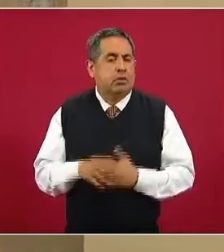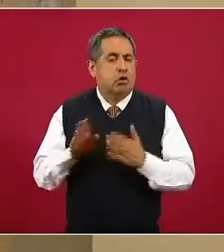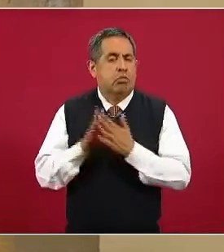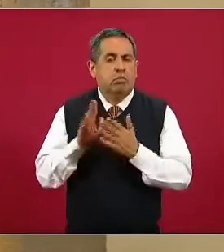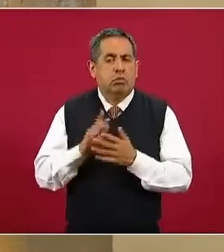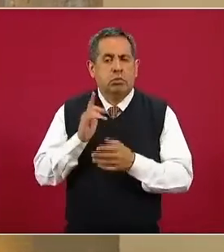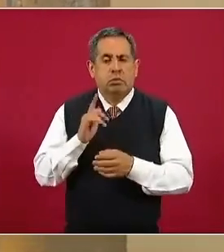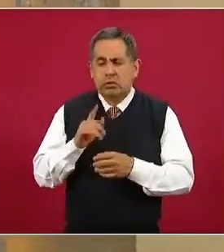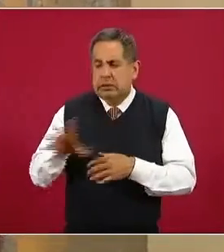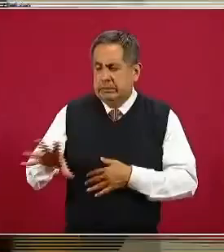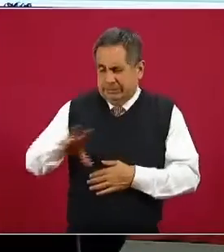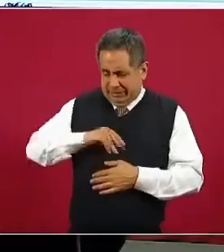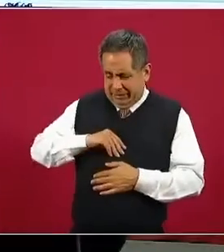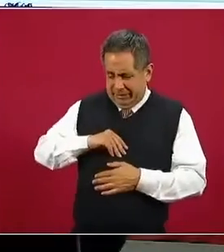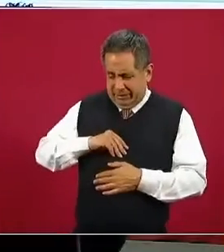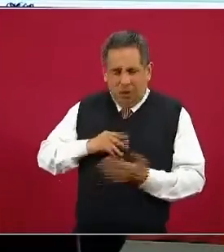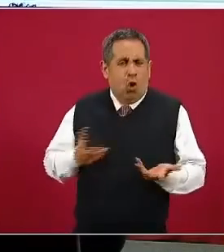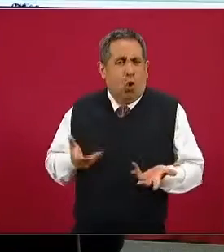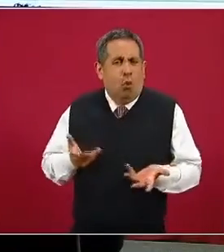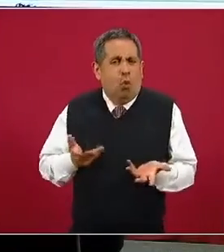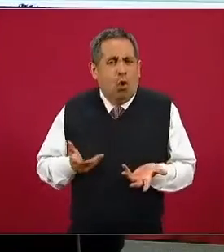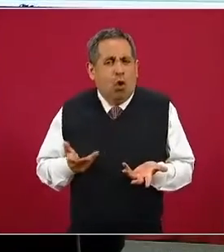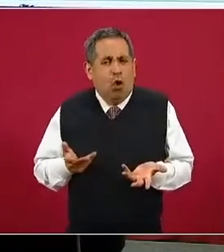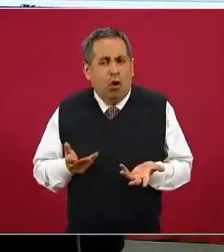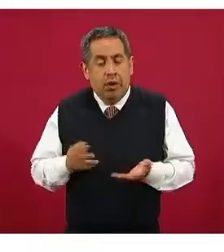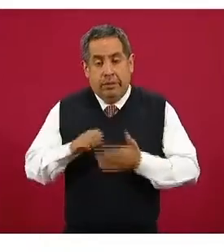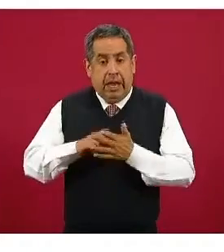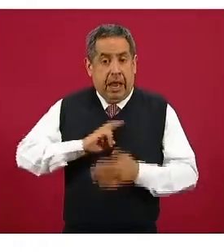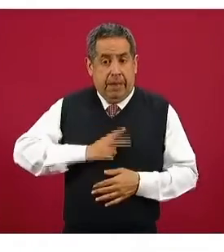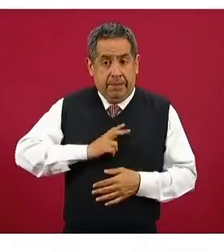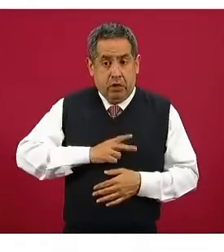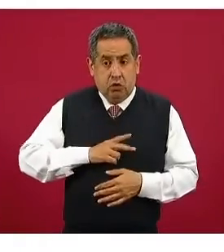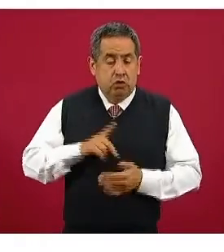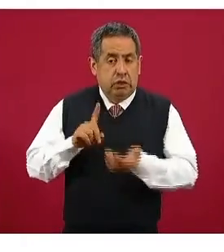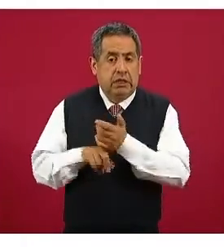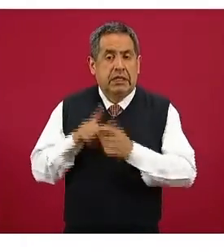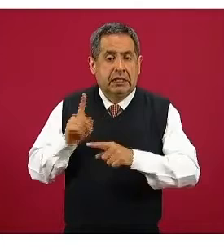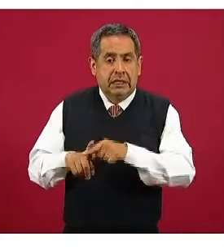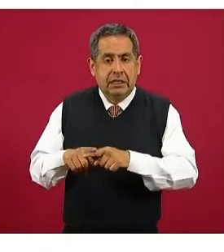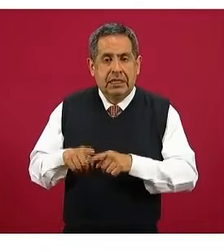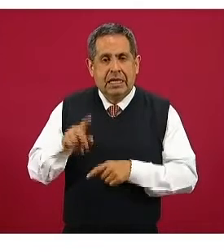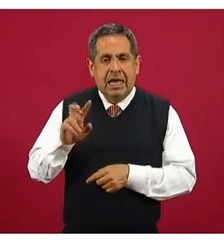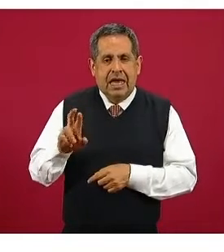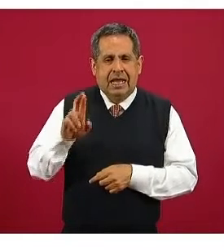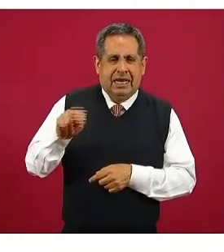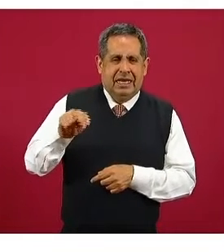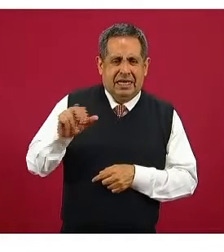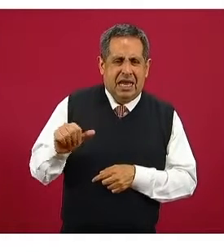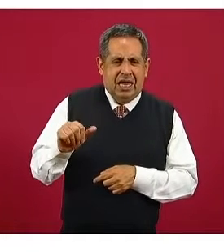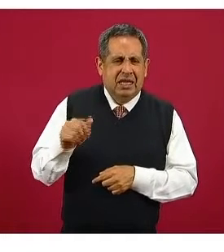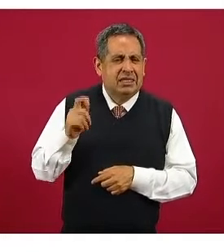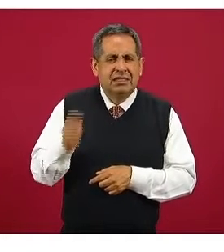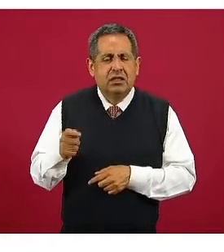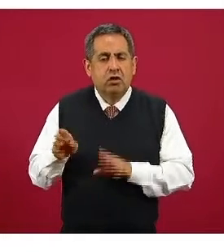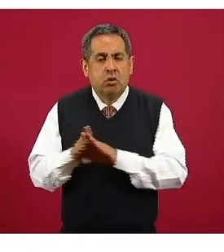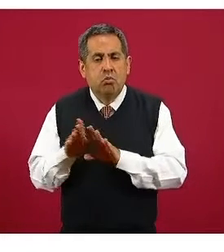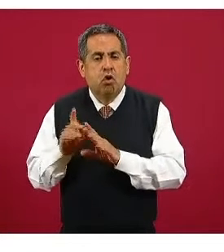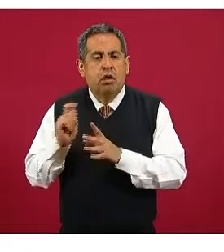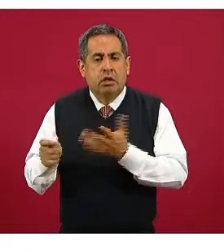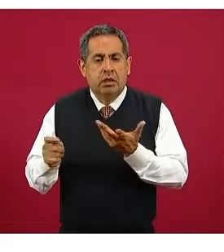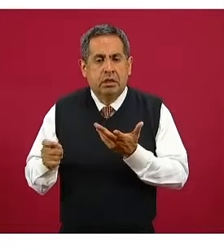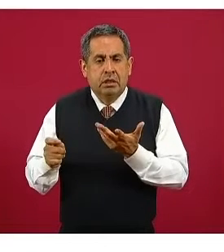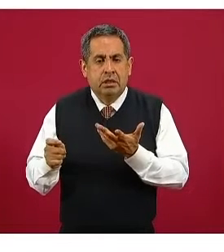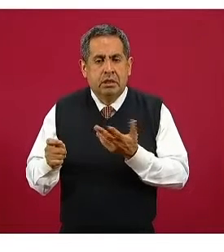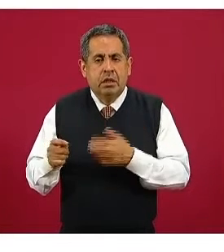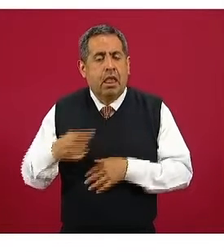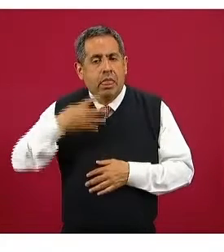¿Cómo se transmite? Y es una parte importante. El virus se transmite, es un virus de RNA que se transmite a través